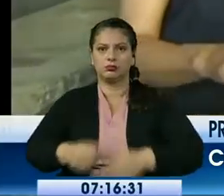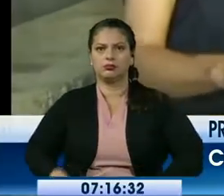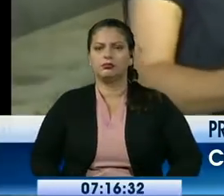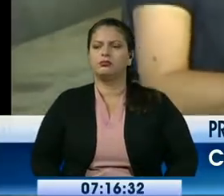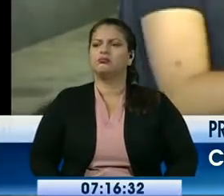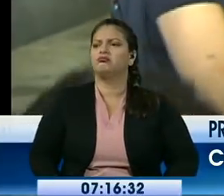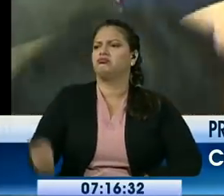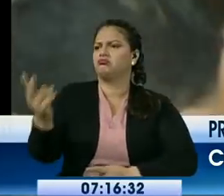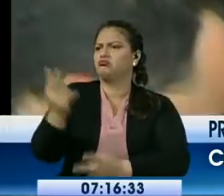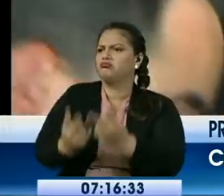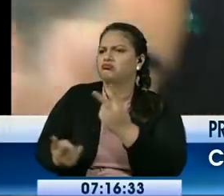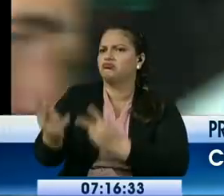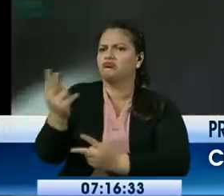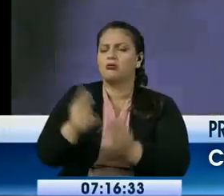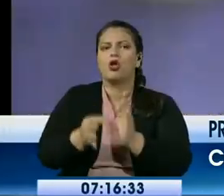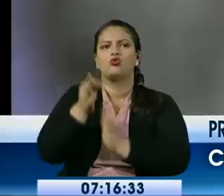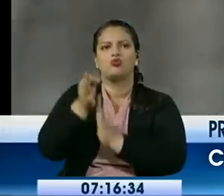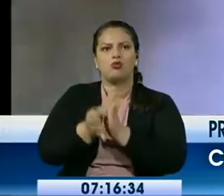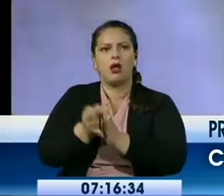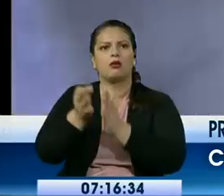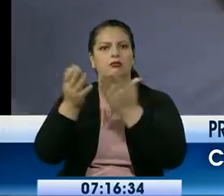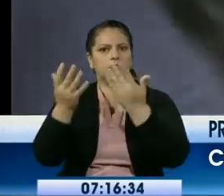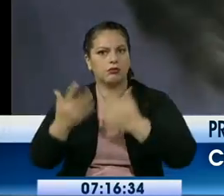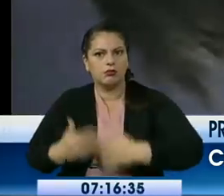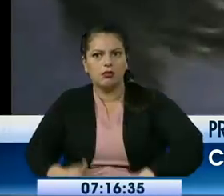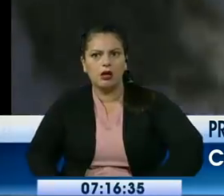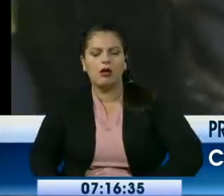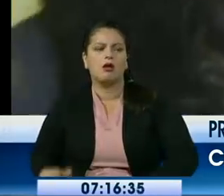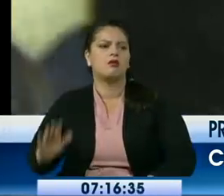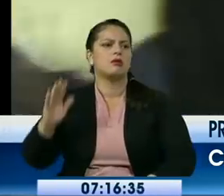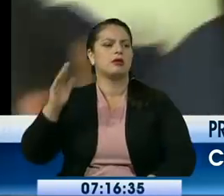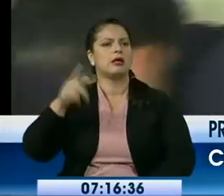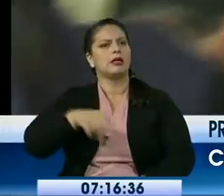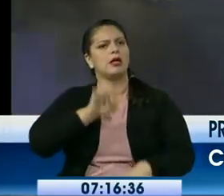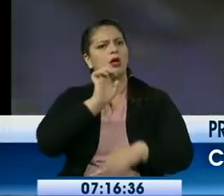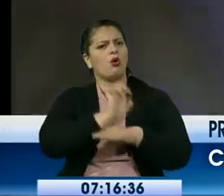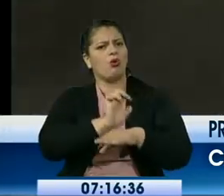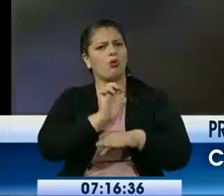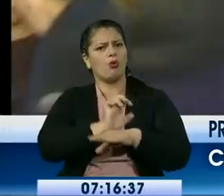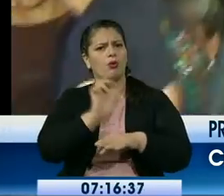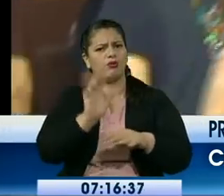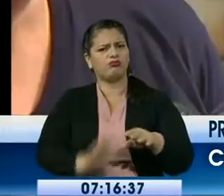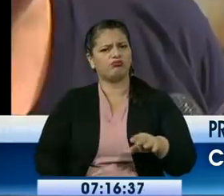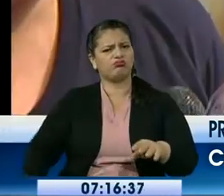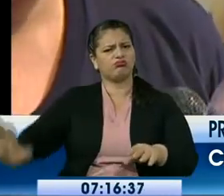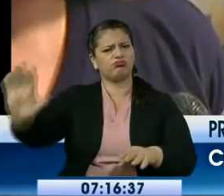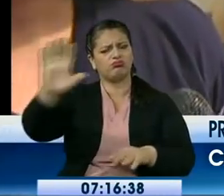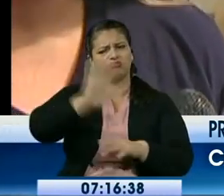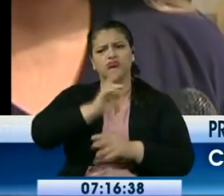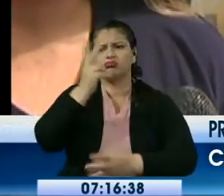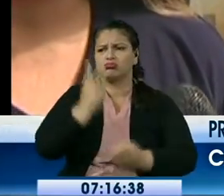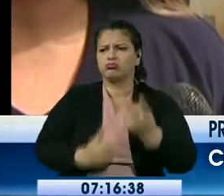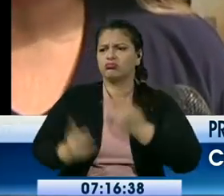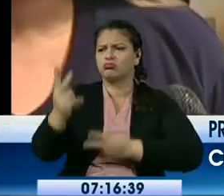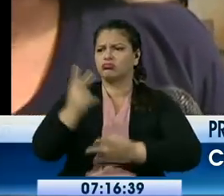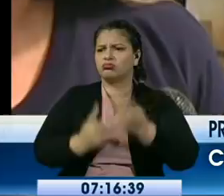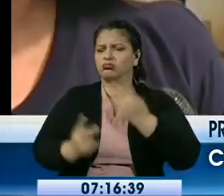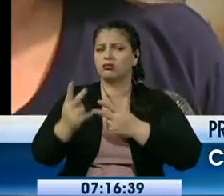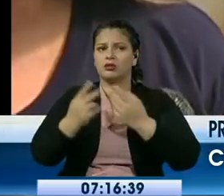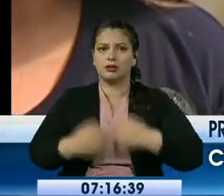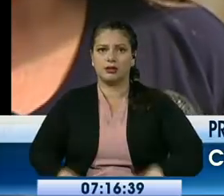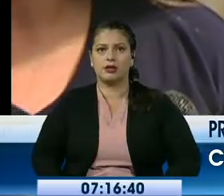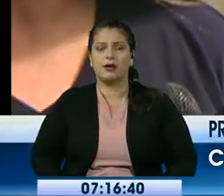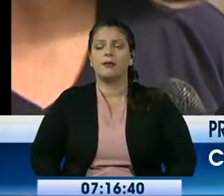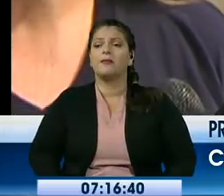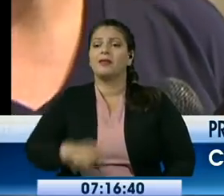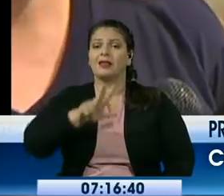ayudar a las personas que necesitan. Estamos visitando todo el país, tenemos ya 30.000 datos levantados,